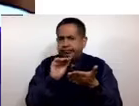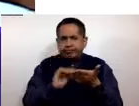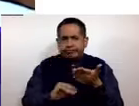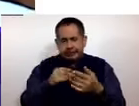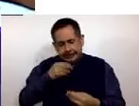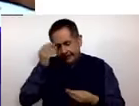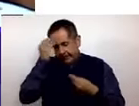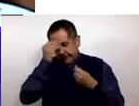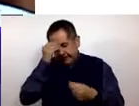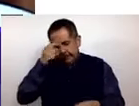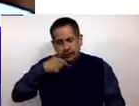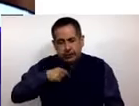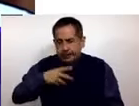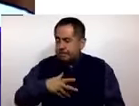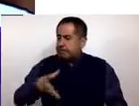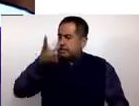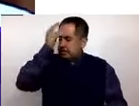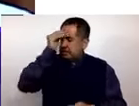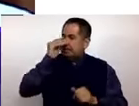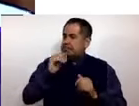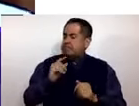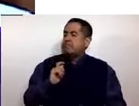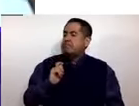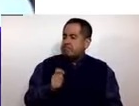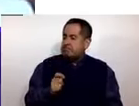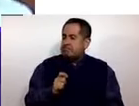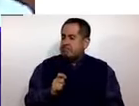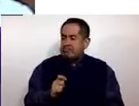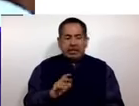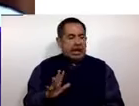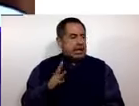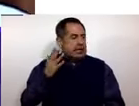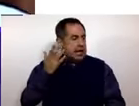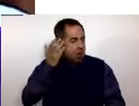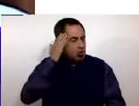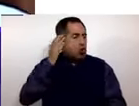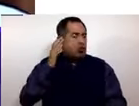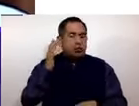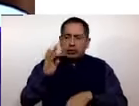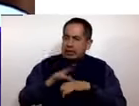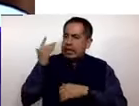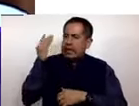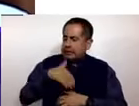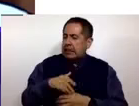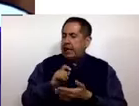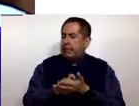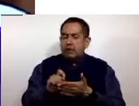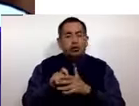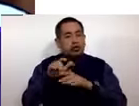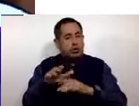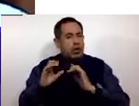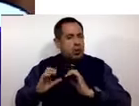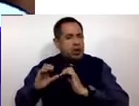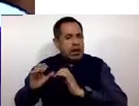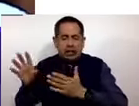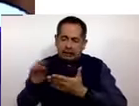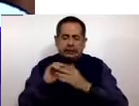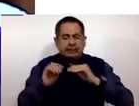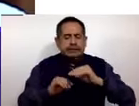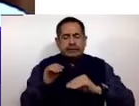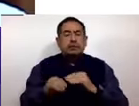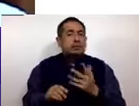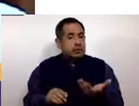que he aprendido, lo que me interesa sobre el trabajo de cuidados, y al mismo